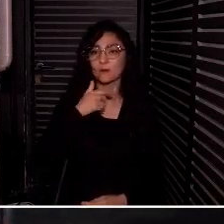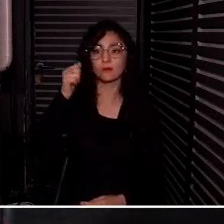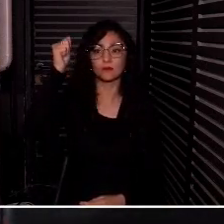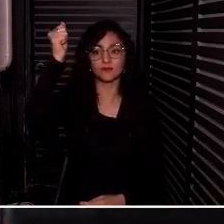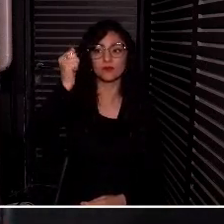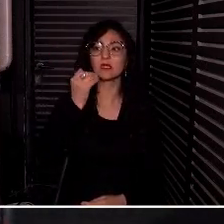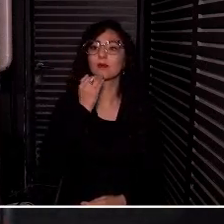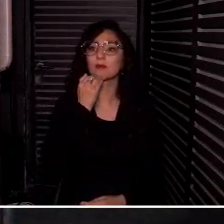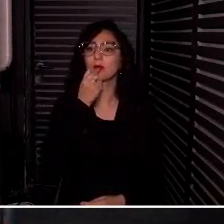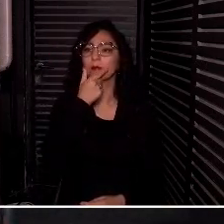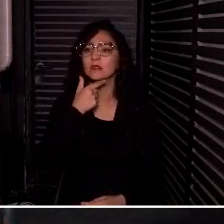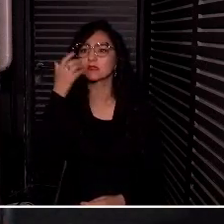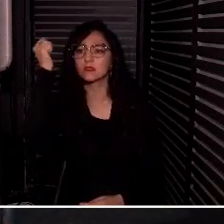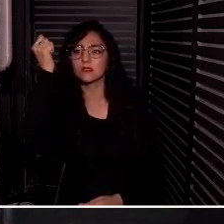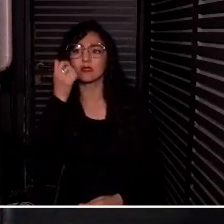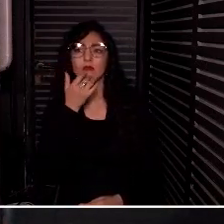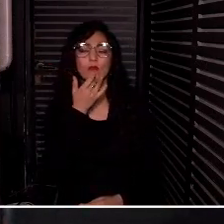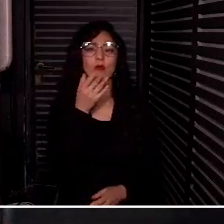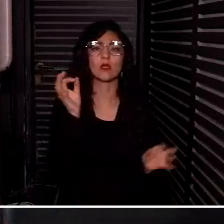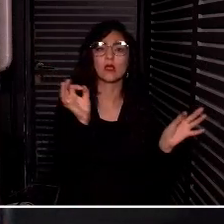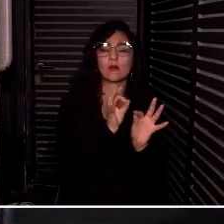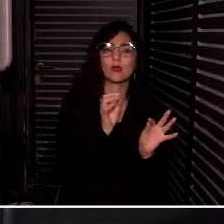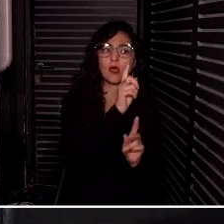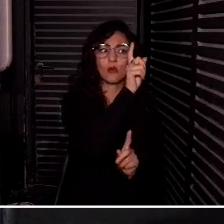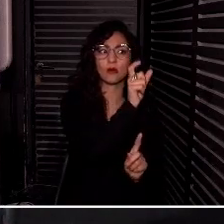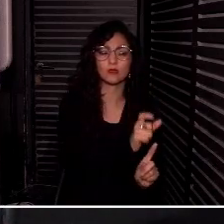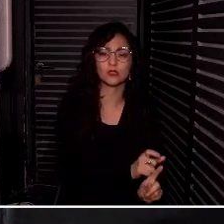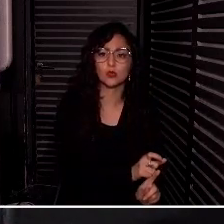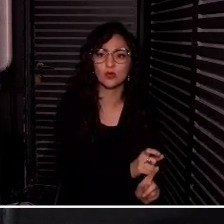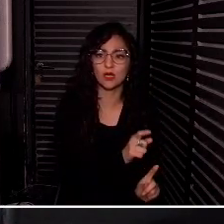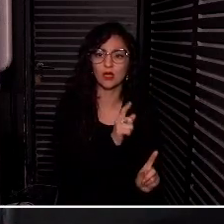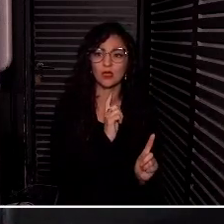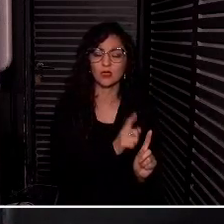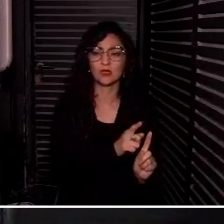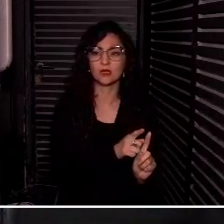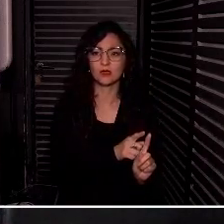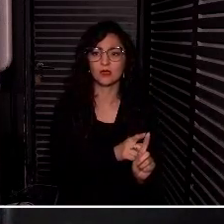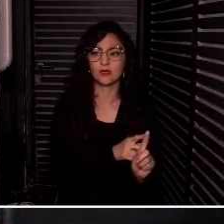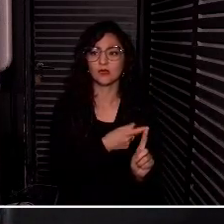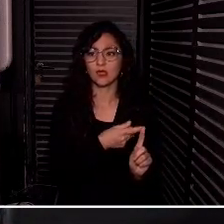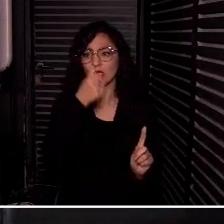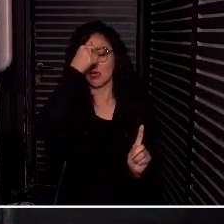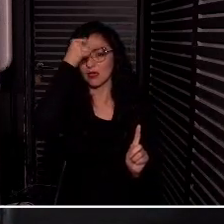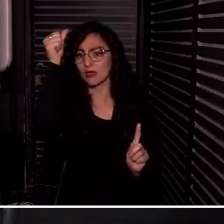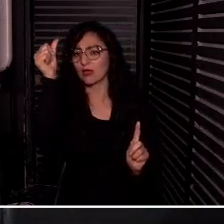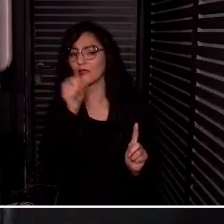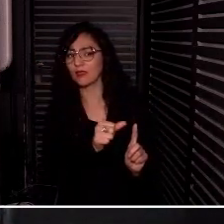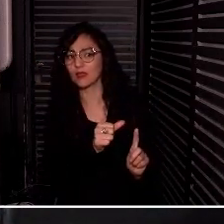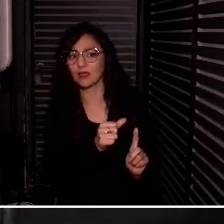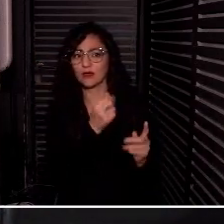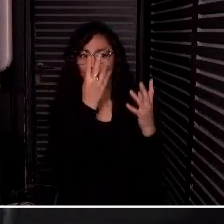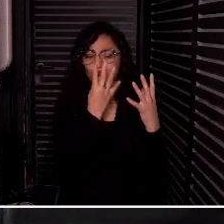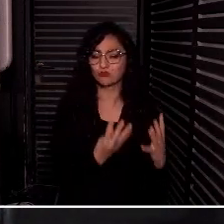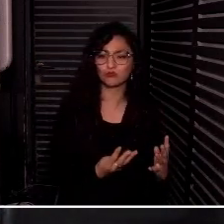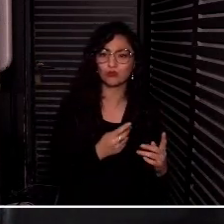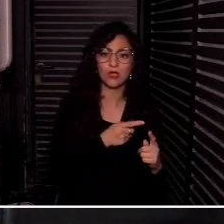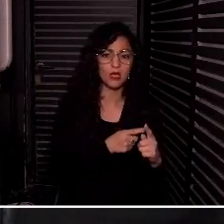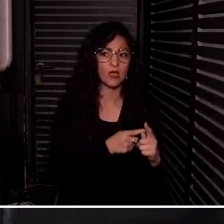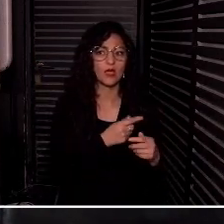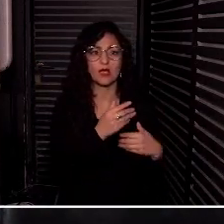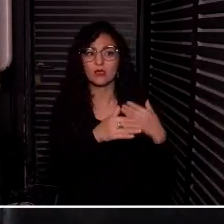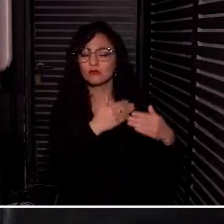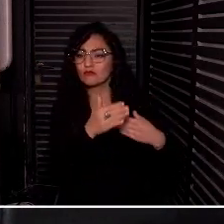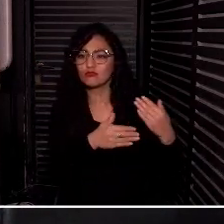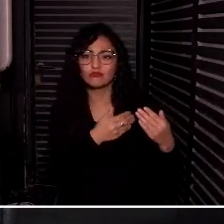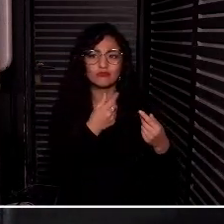presidente de la república habla digamos sobre una persona que entra prisión preventiva y las repercusiones que esto